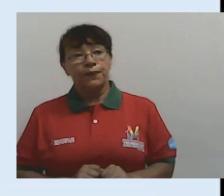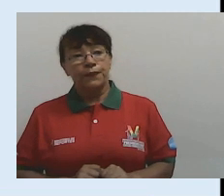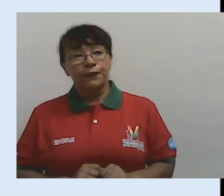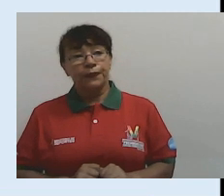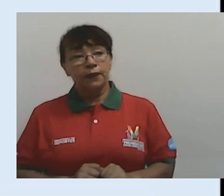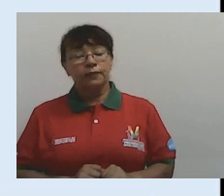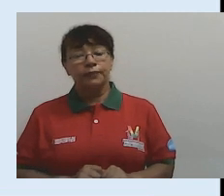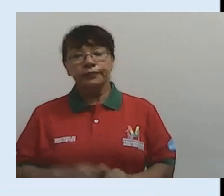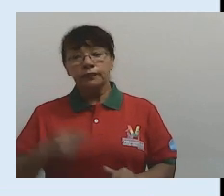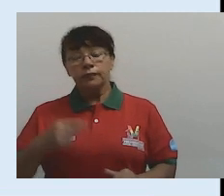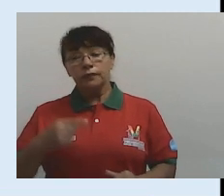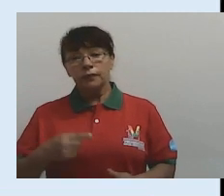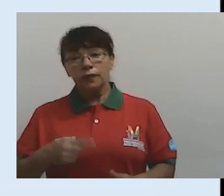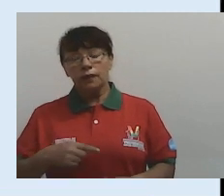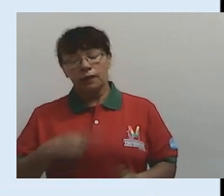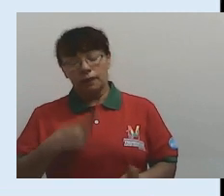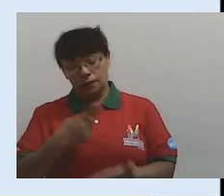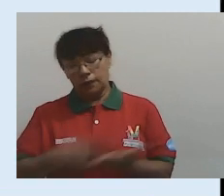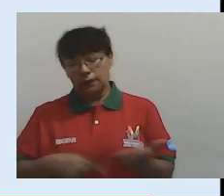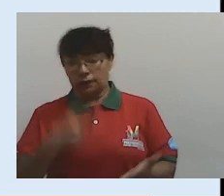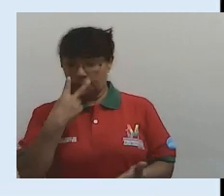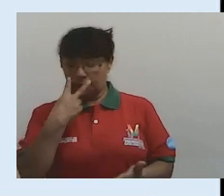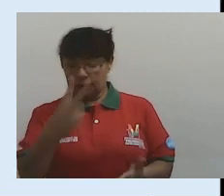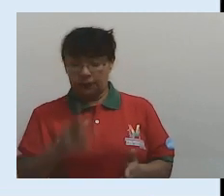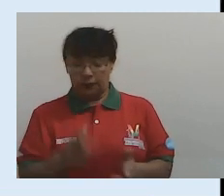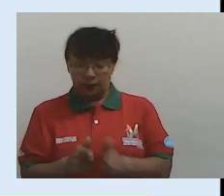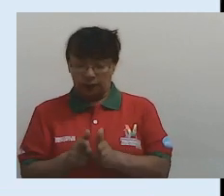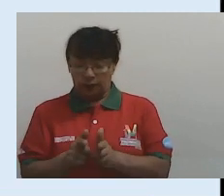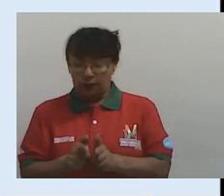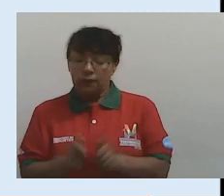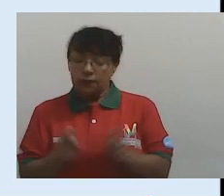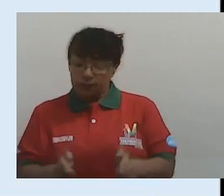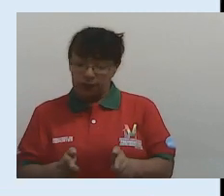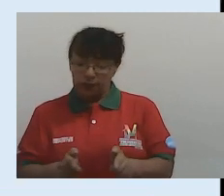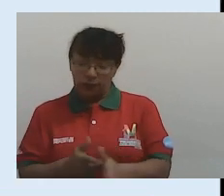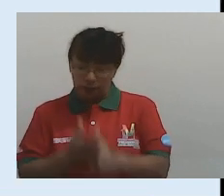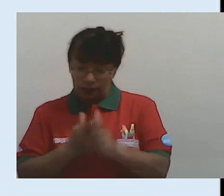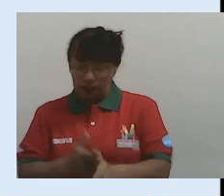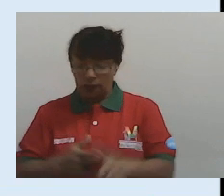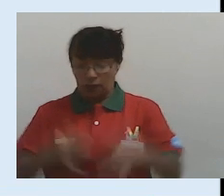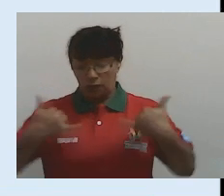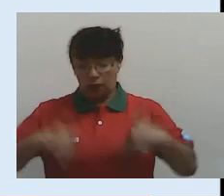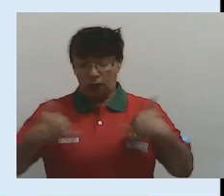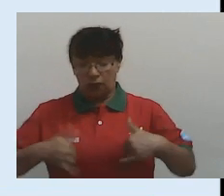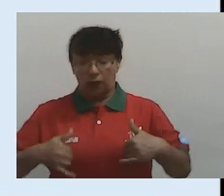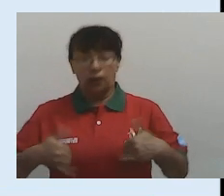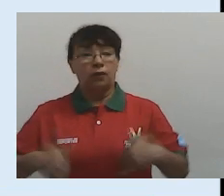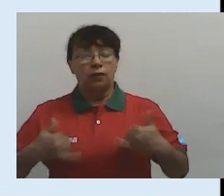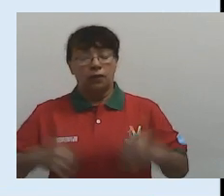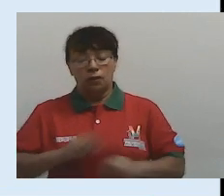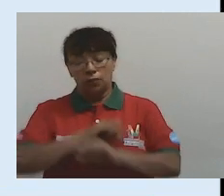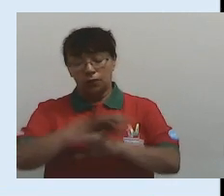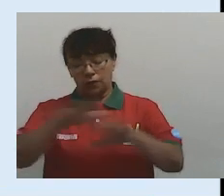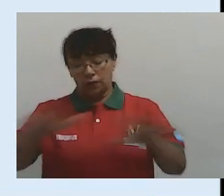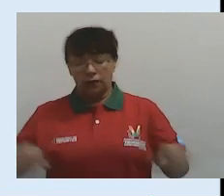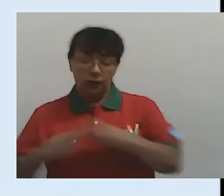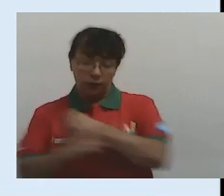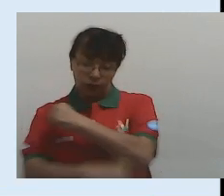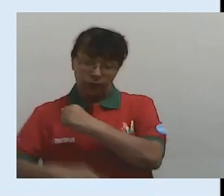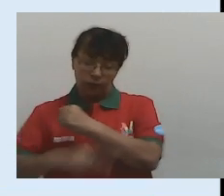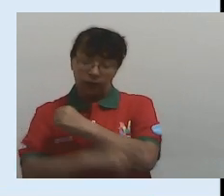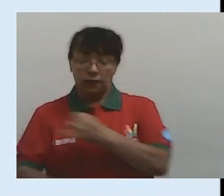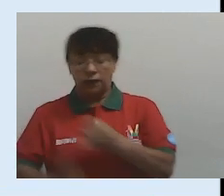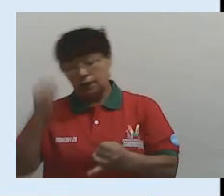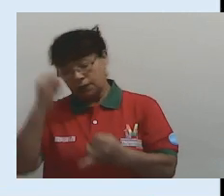Algo que tenemos que ver en el mini atletismo es que en los Juegos Plurinacionales, en la final, y eso también tienen